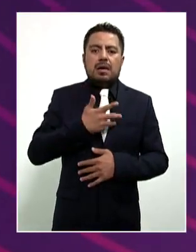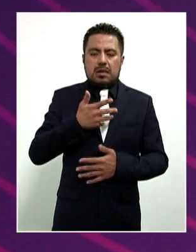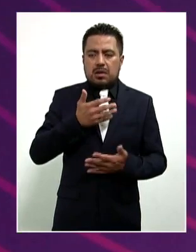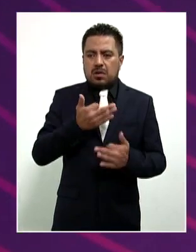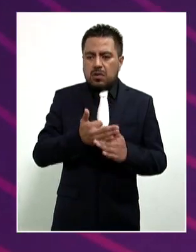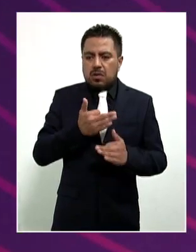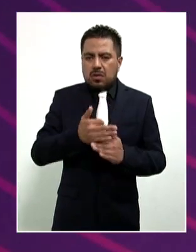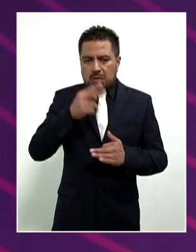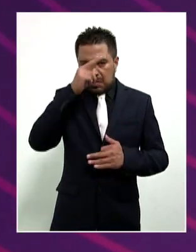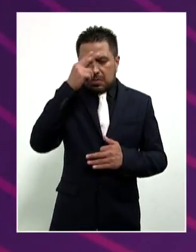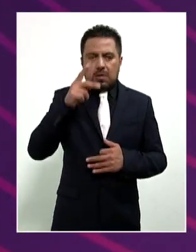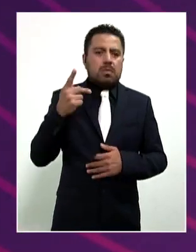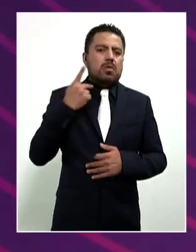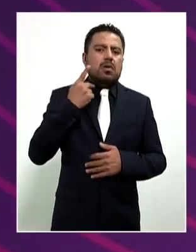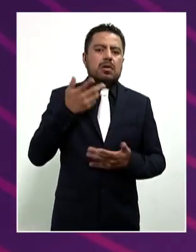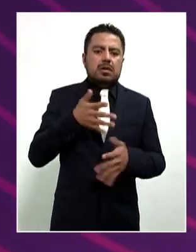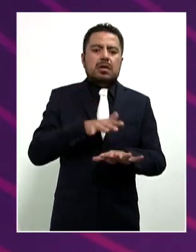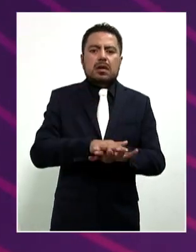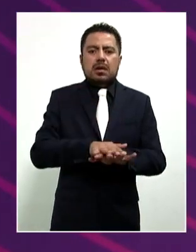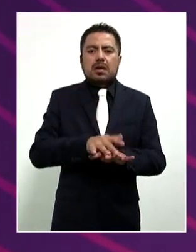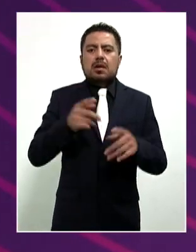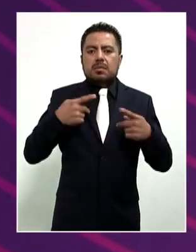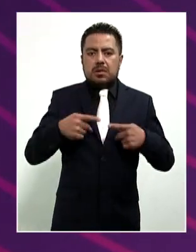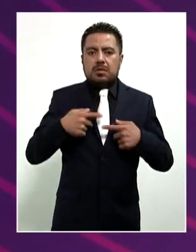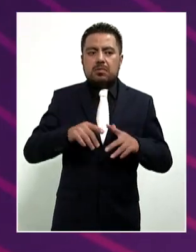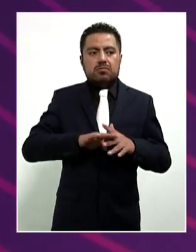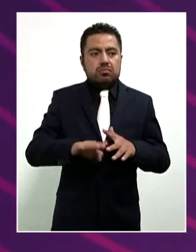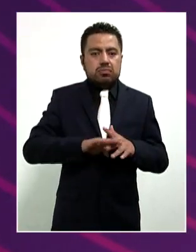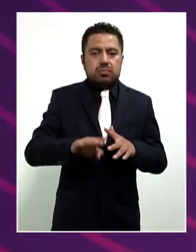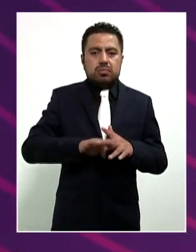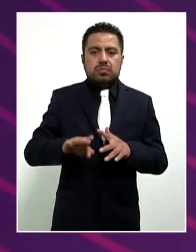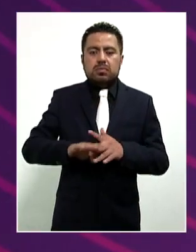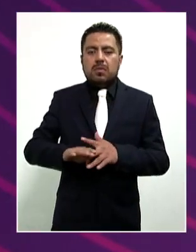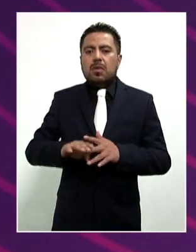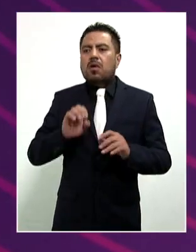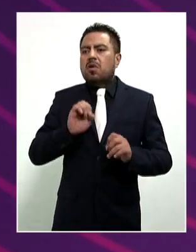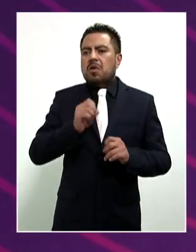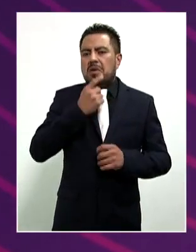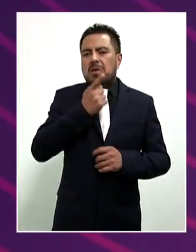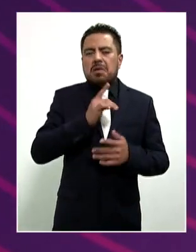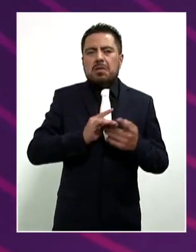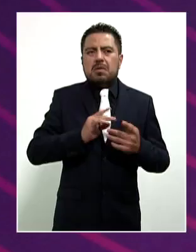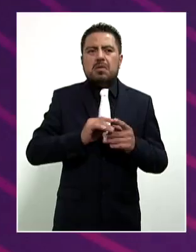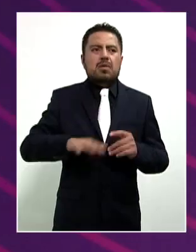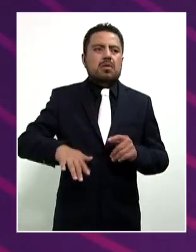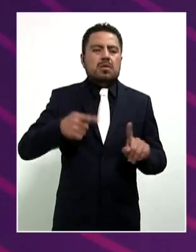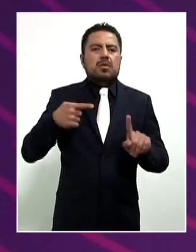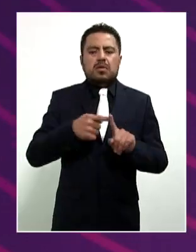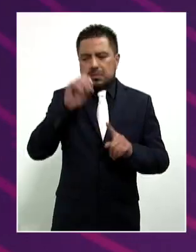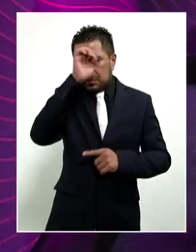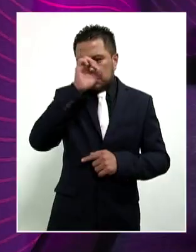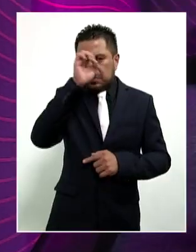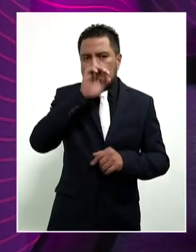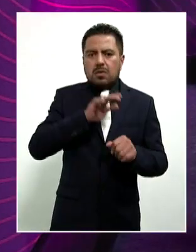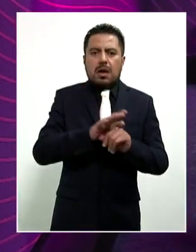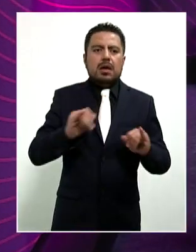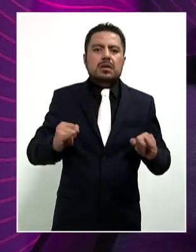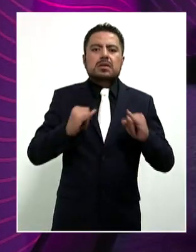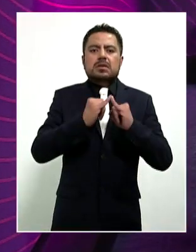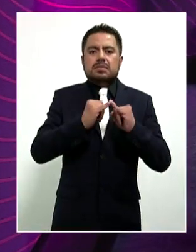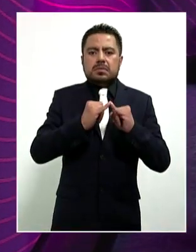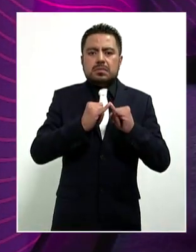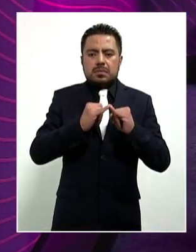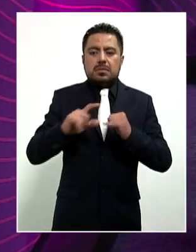digamos, en México, una política de integración de personas refugiadas? O digamos, desde el punto de vista de las instituciones del